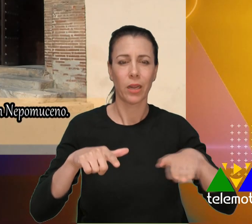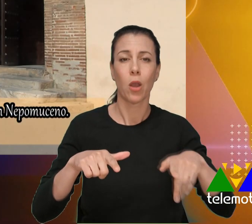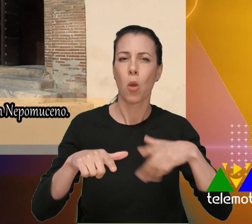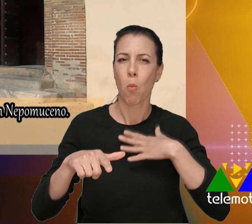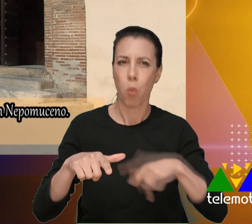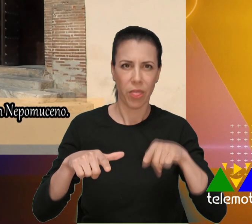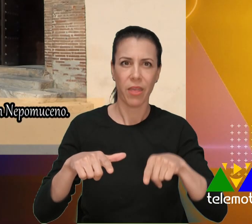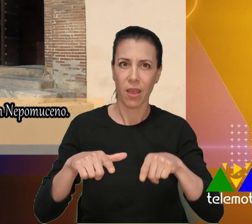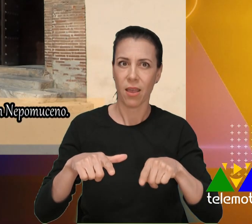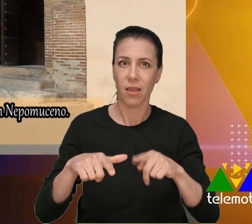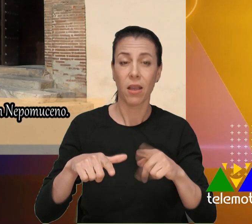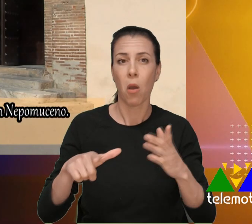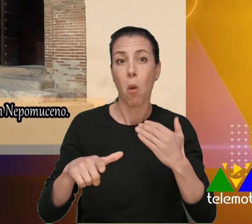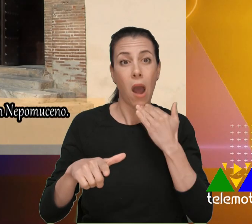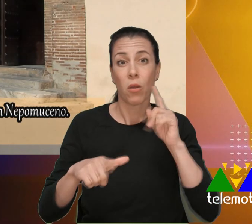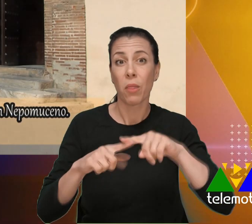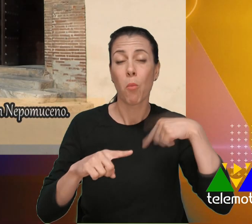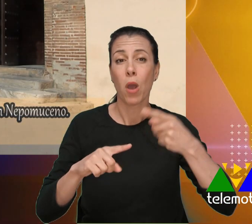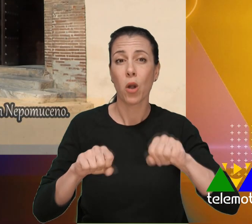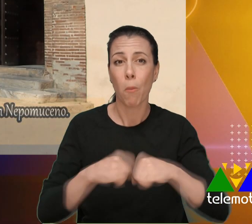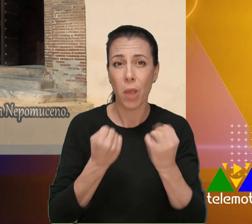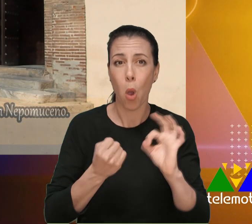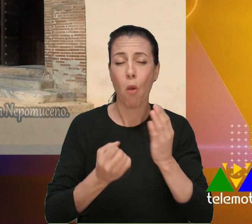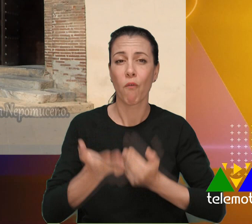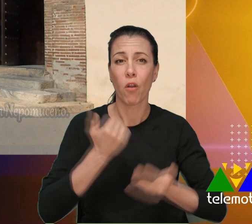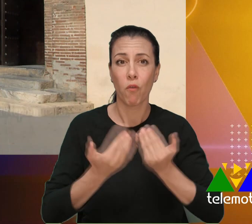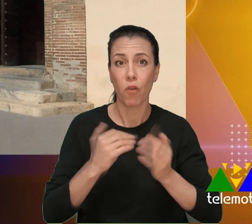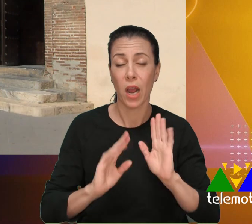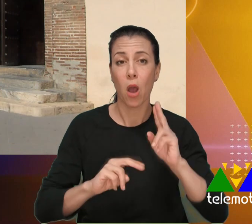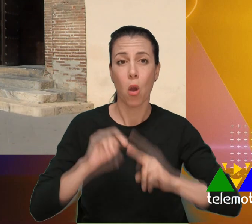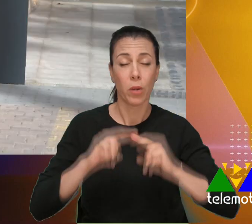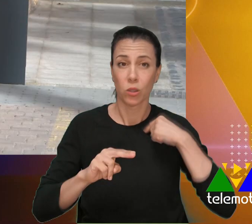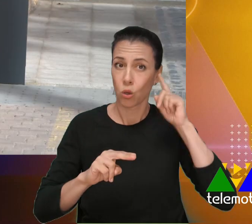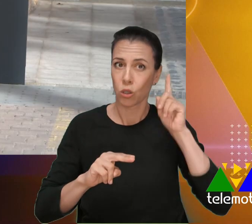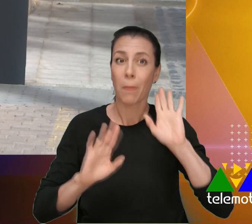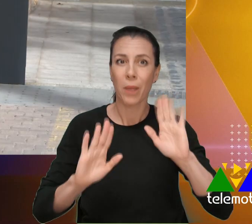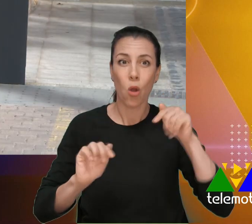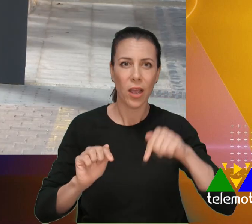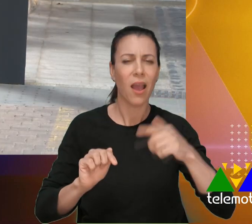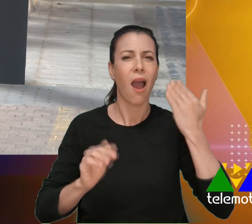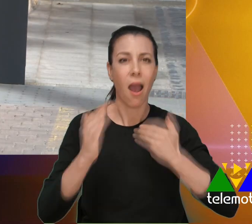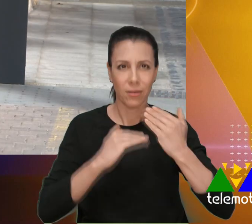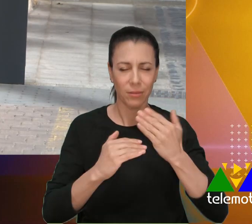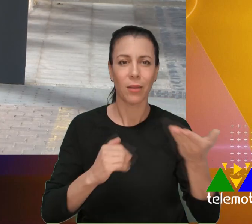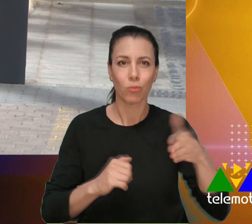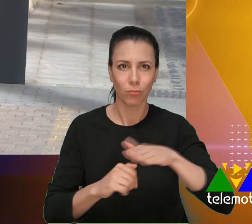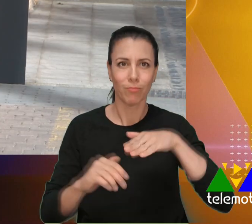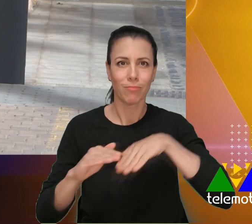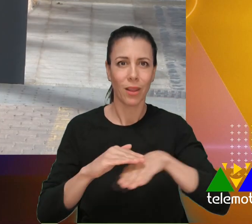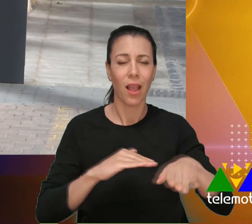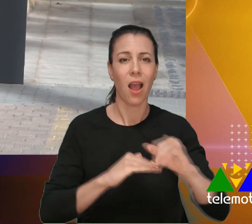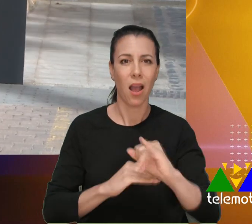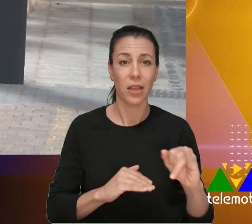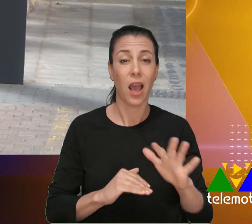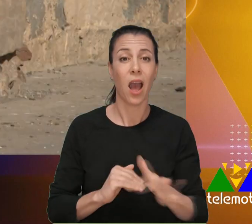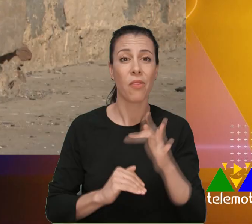crista de enterramiento, si no se rompió, se enterró, cualquier cosa de esa durante la obra, también porque la iglesia